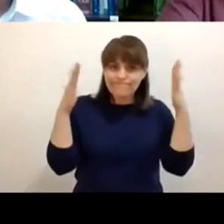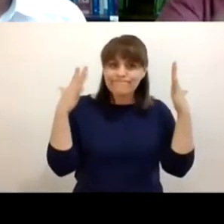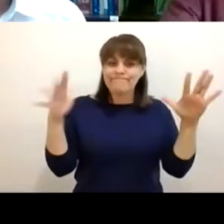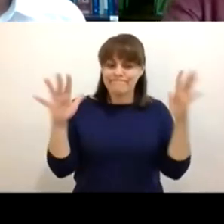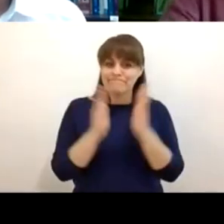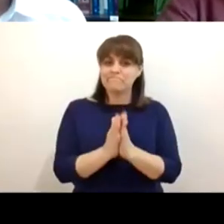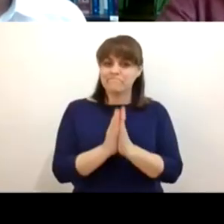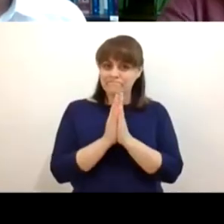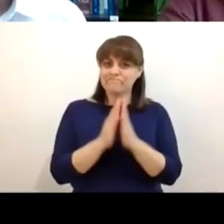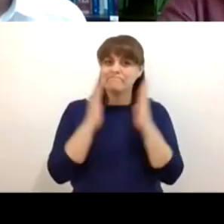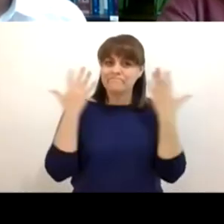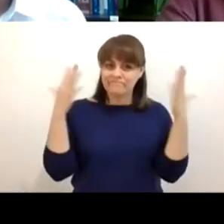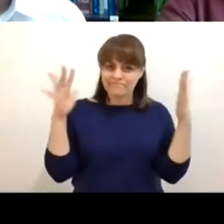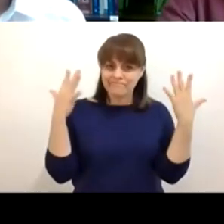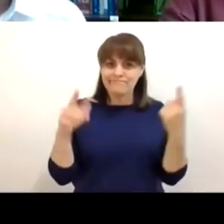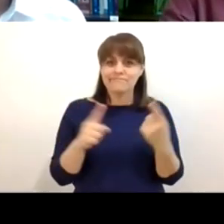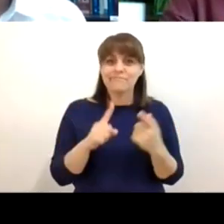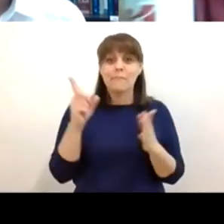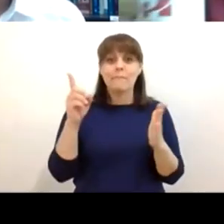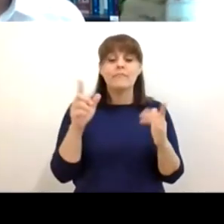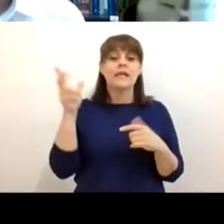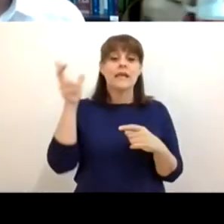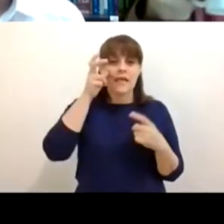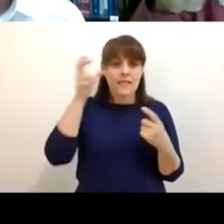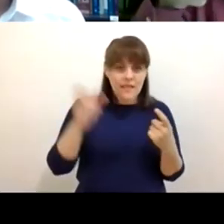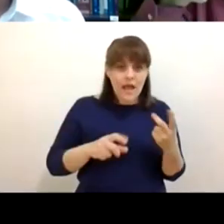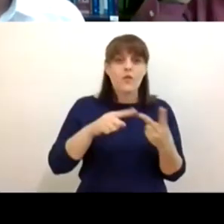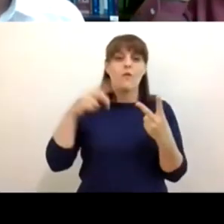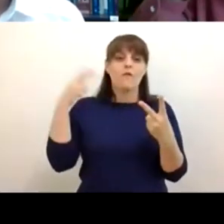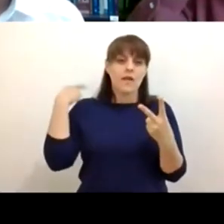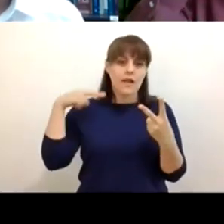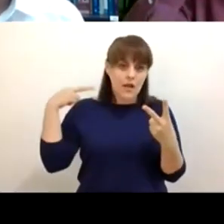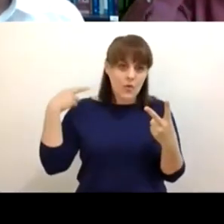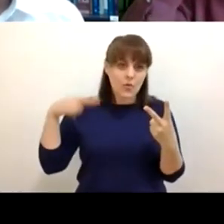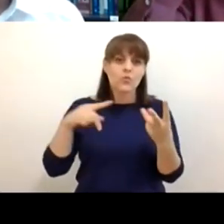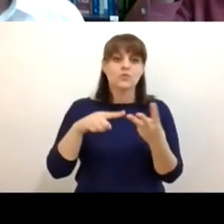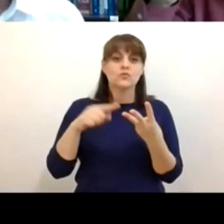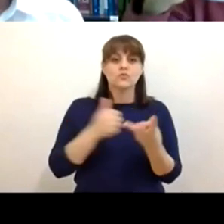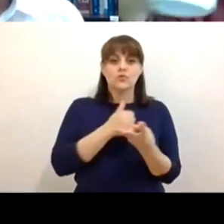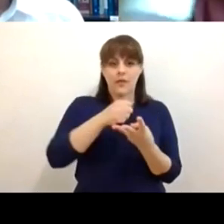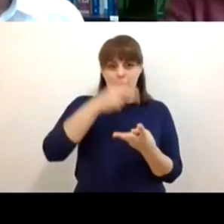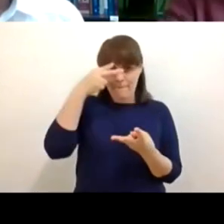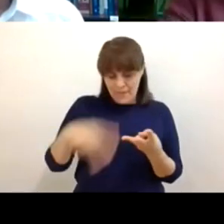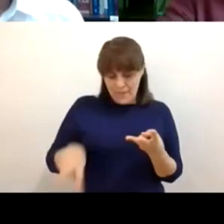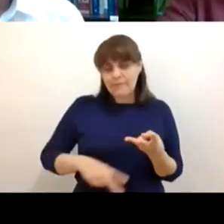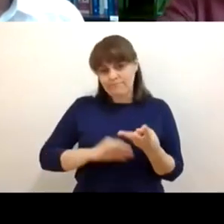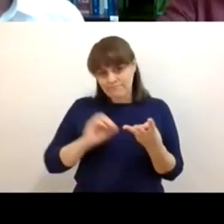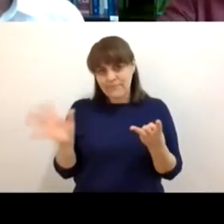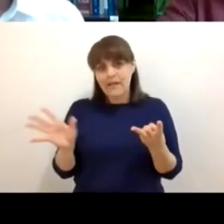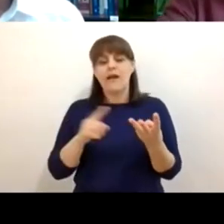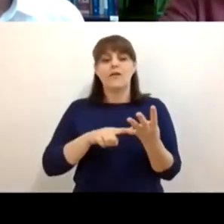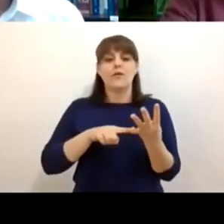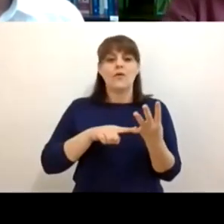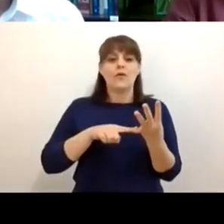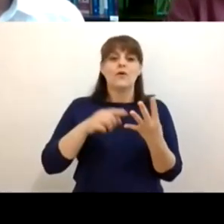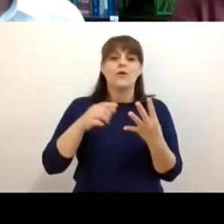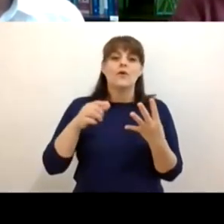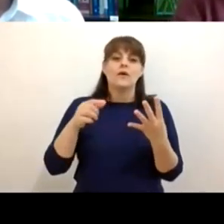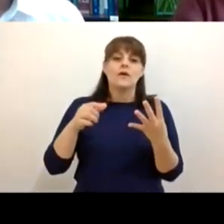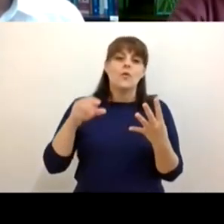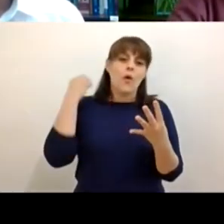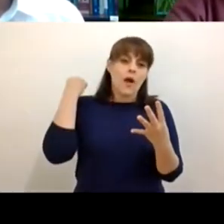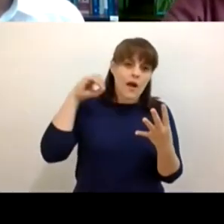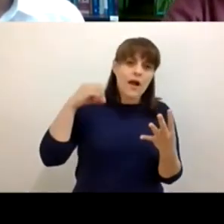Son más de 1,800 desde Hidalgo, Veracruz, Ciudad de México, por supuesto, Estado de México, Guerrero, Oaxaca,